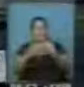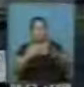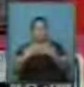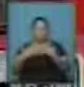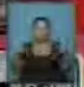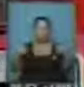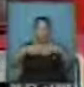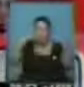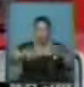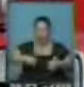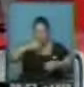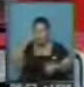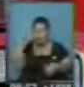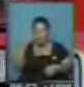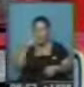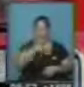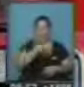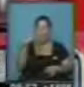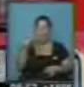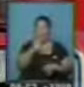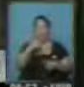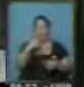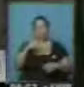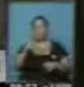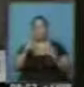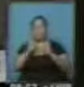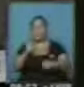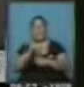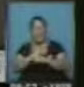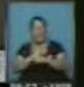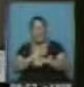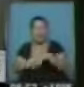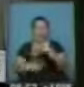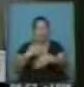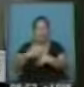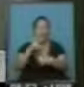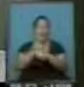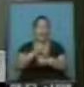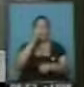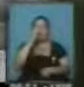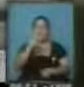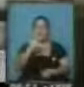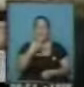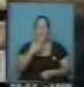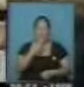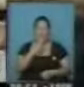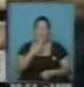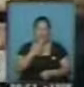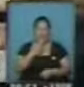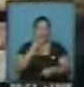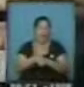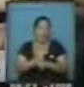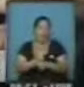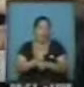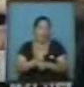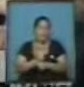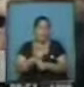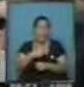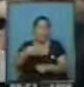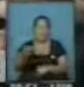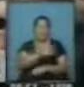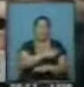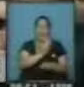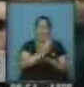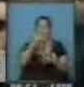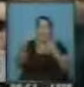epistolar oficial entre la Protex y la Subsecretaría de Trabajo se extendió hasta el 21 de abril, es decir, hasta 6 días antes,